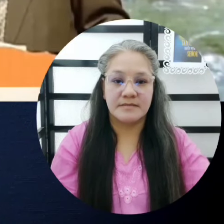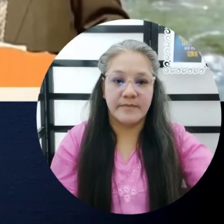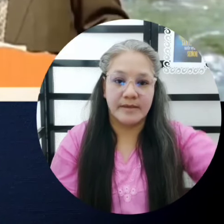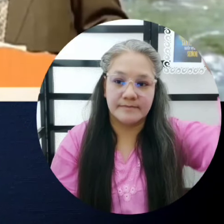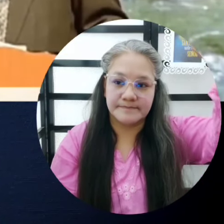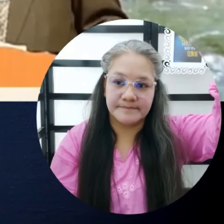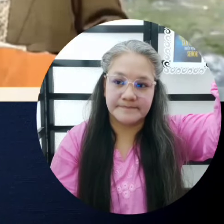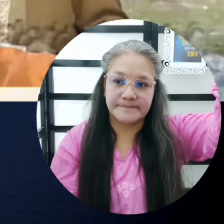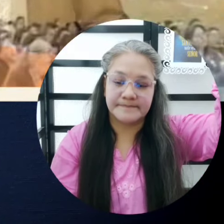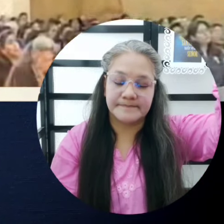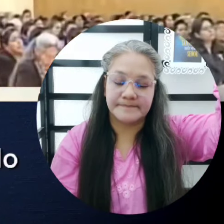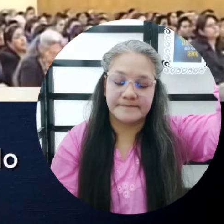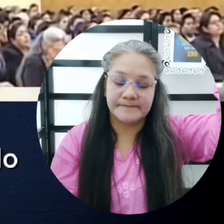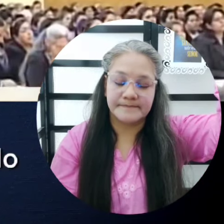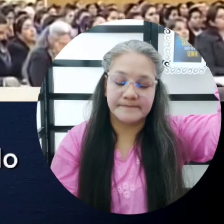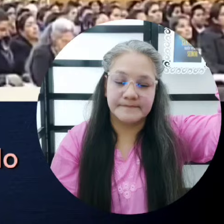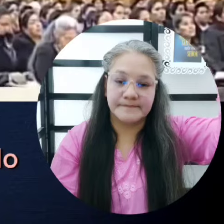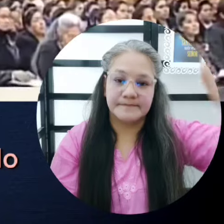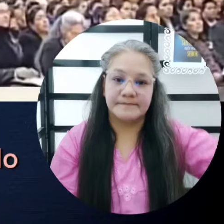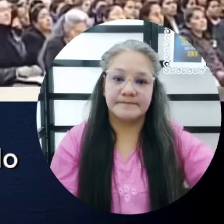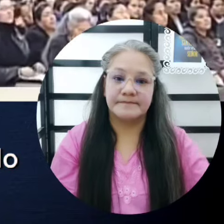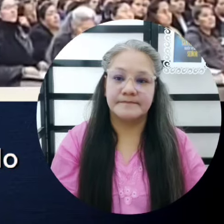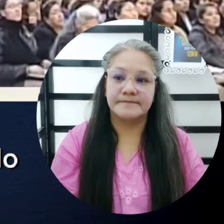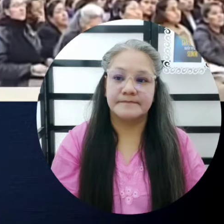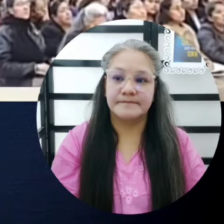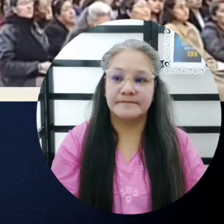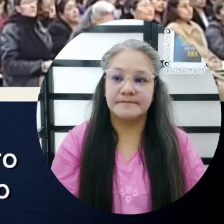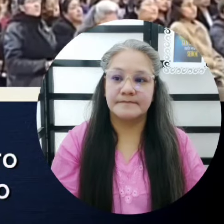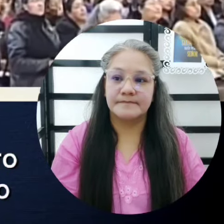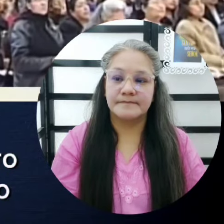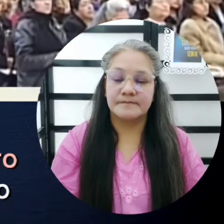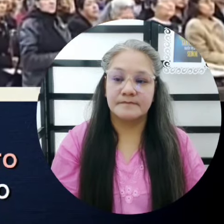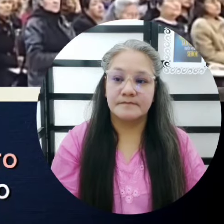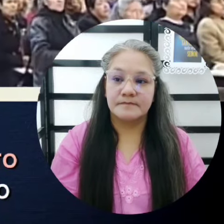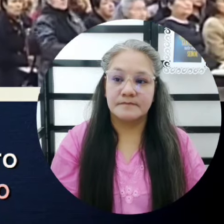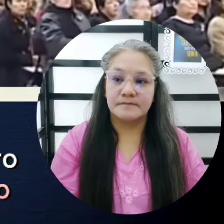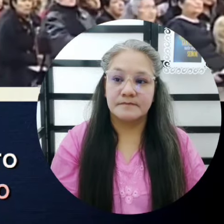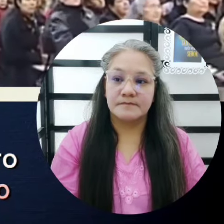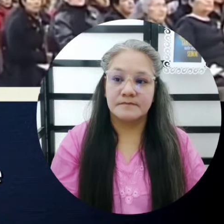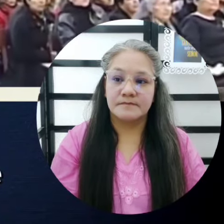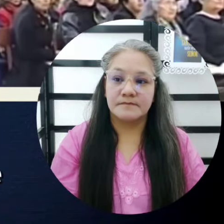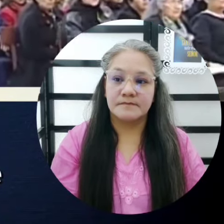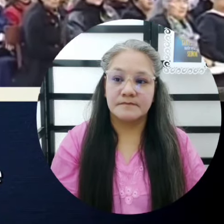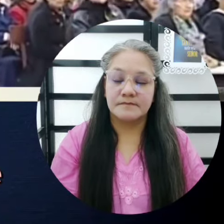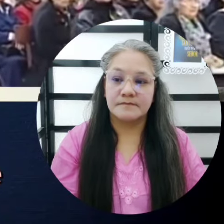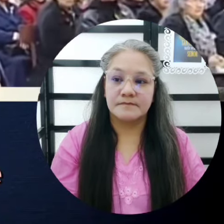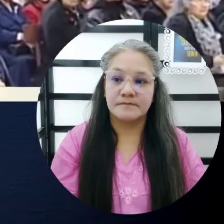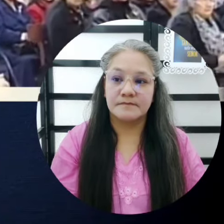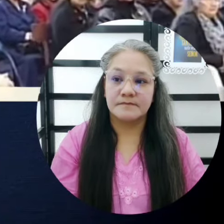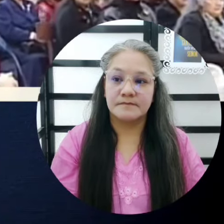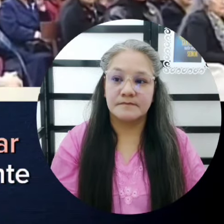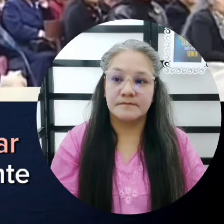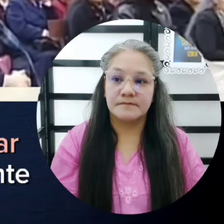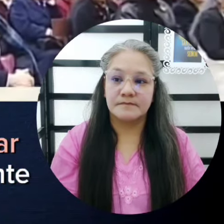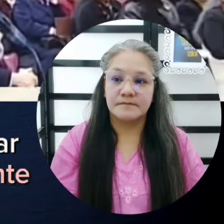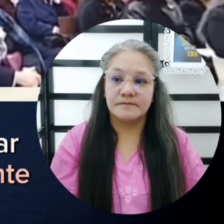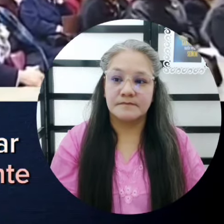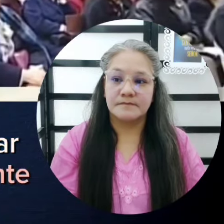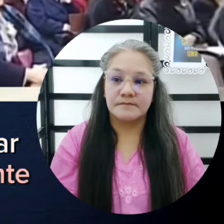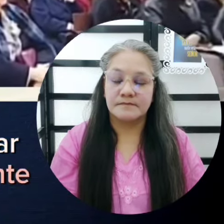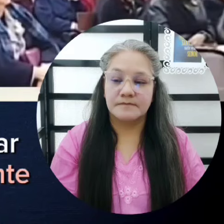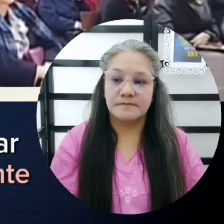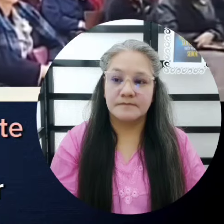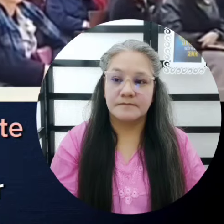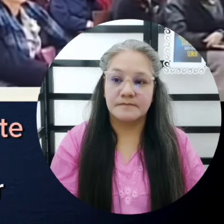una virgen. Ningún enamorado, ningún novio, ningún compañero de trabajo, ningún pariente te va a